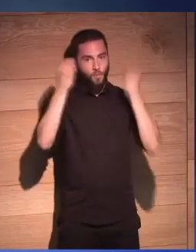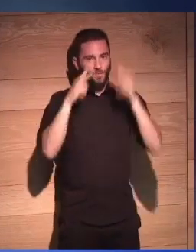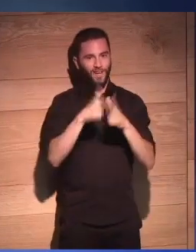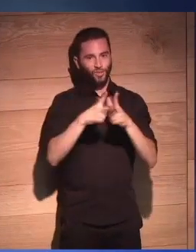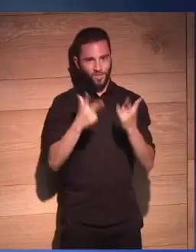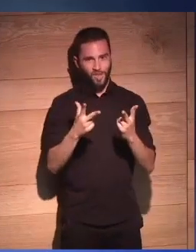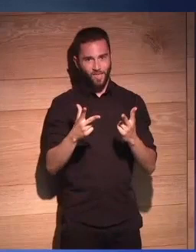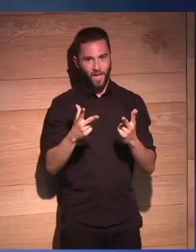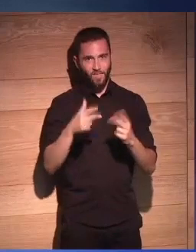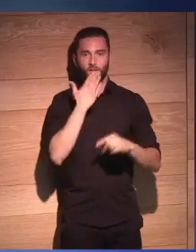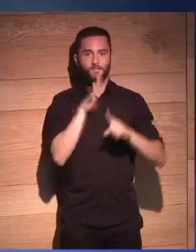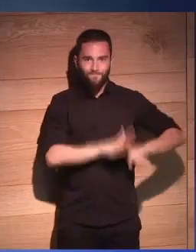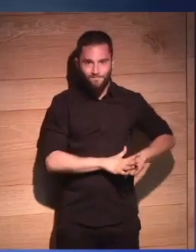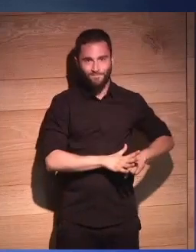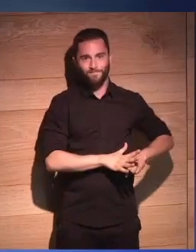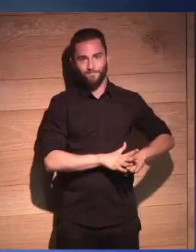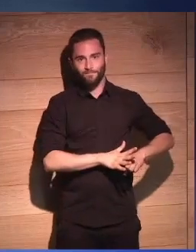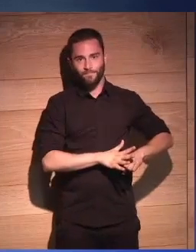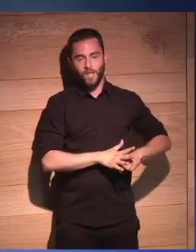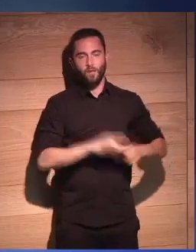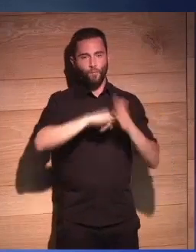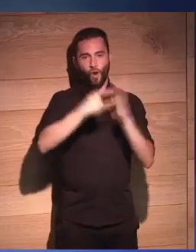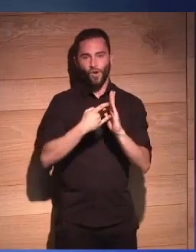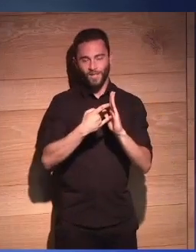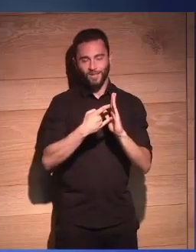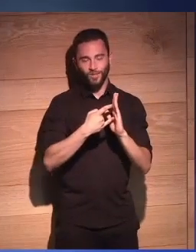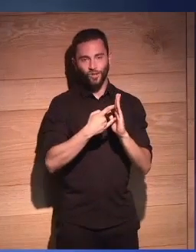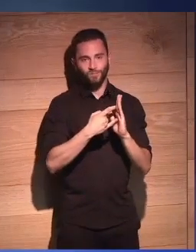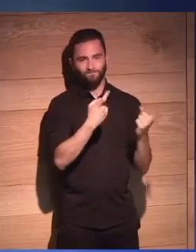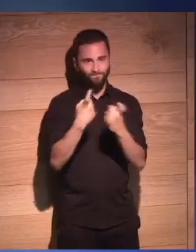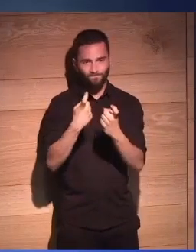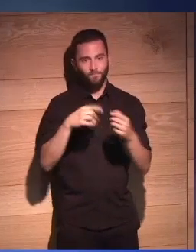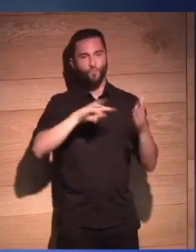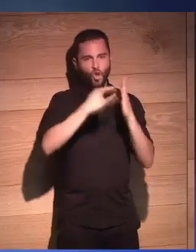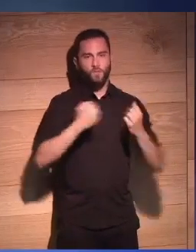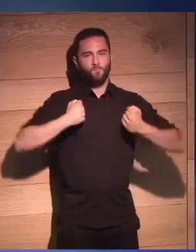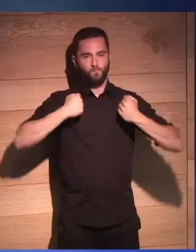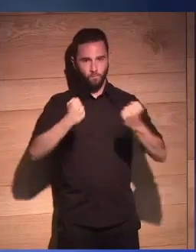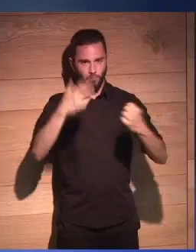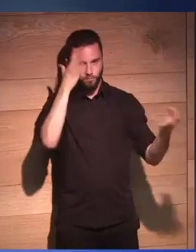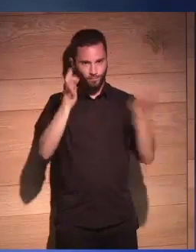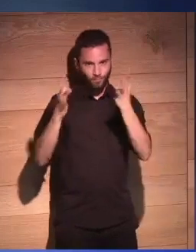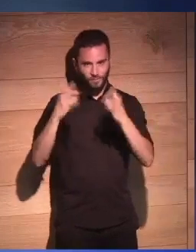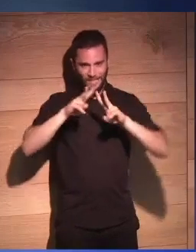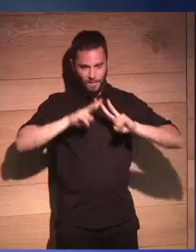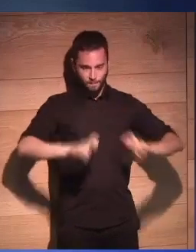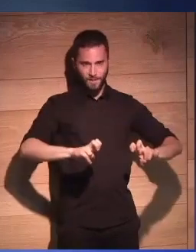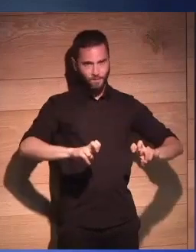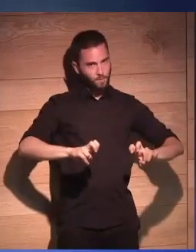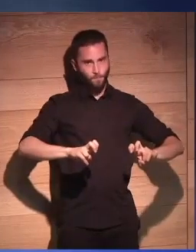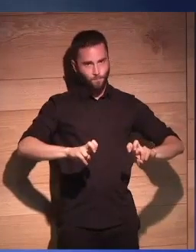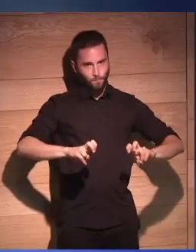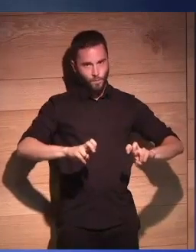sociedad sumamente idealista nos hacen falta proyectos sólidos y rígidos y estructurados al principio. Y ese es un muy